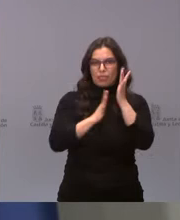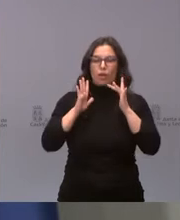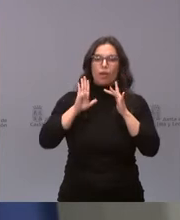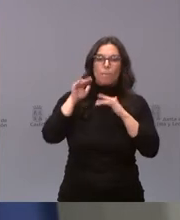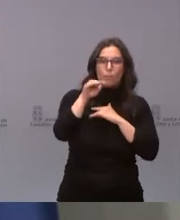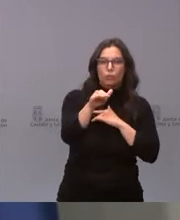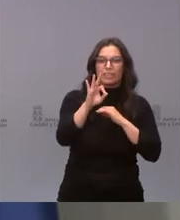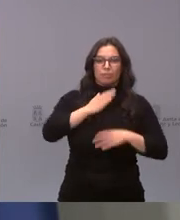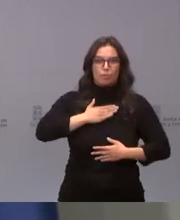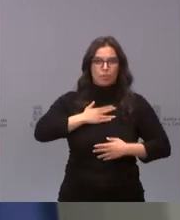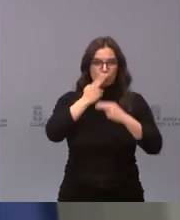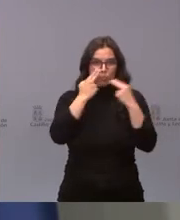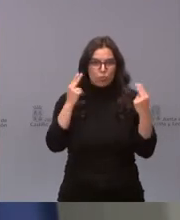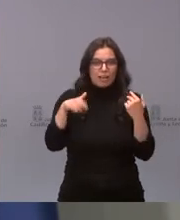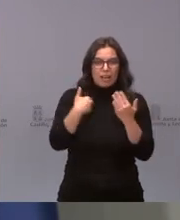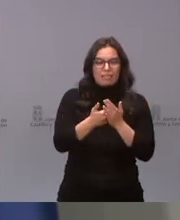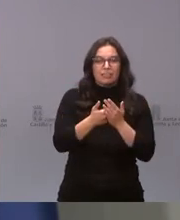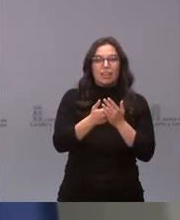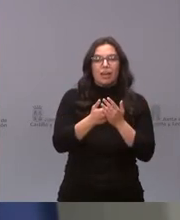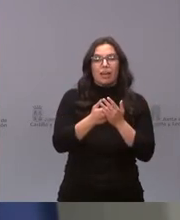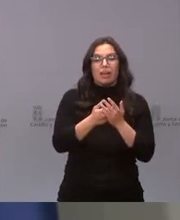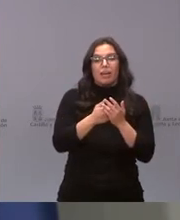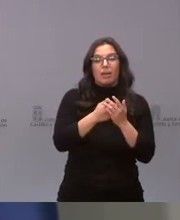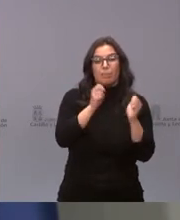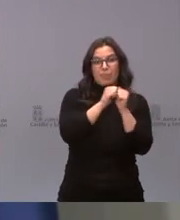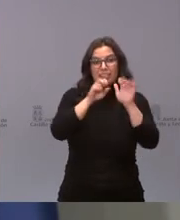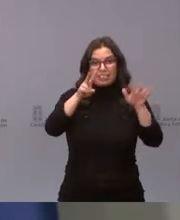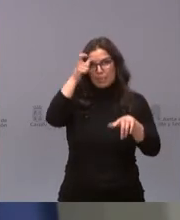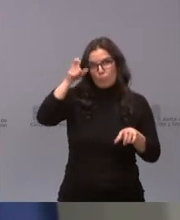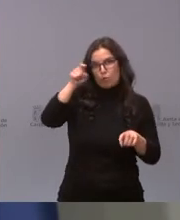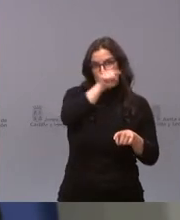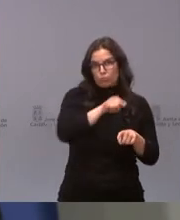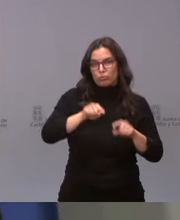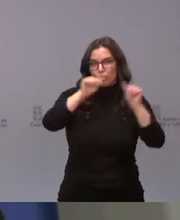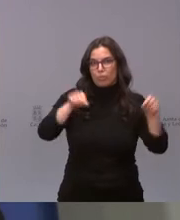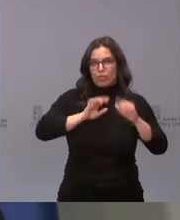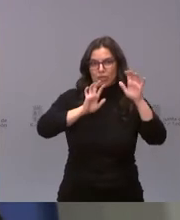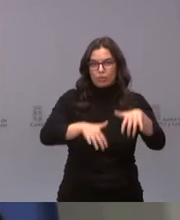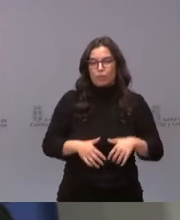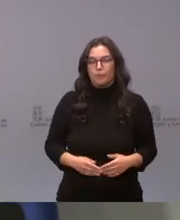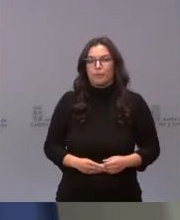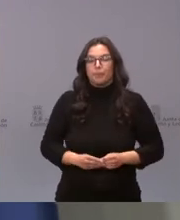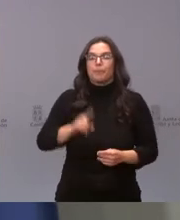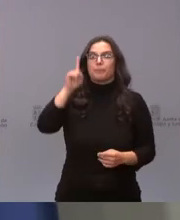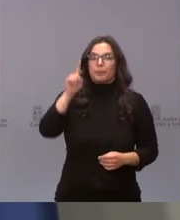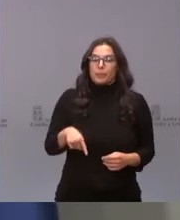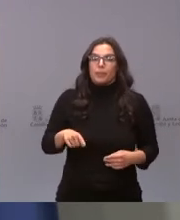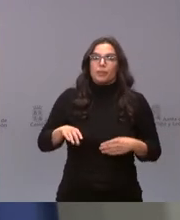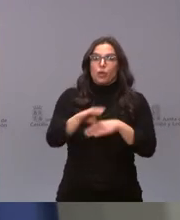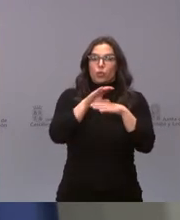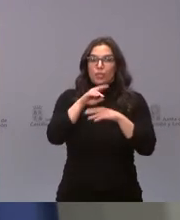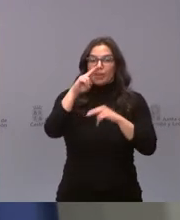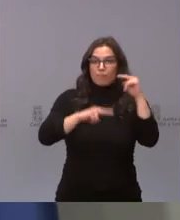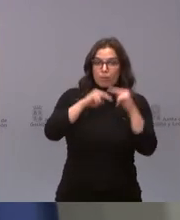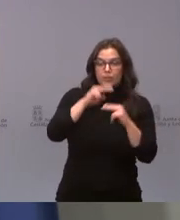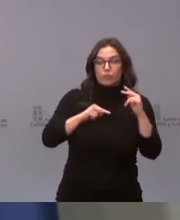de utilidad pública de hasta 27 municipios de la provincia. También la Consejería de Fomento